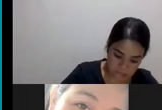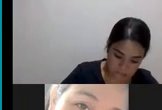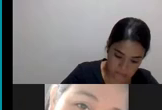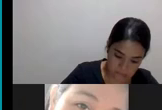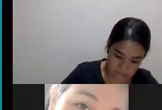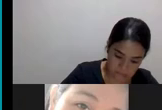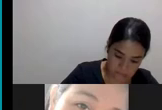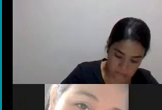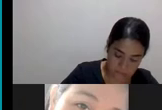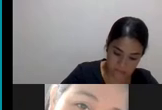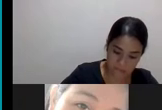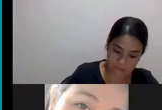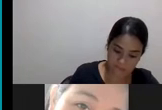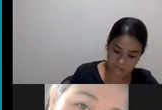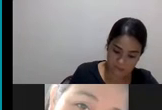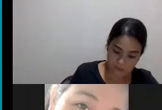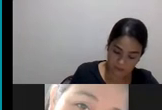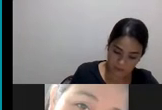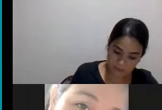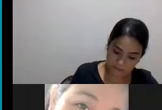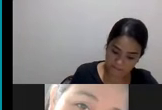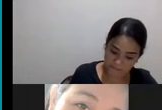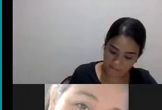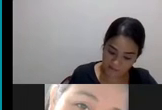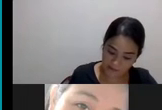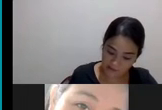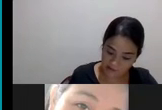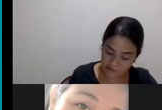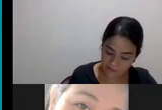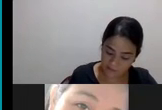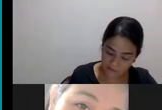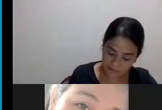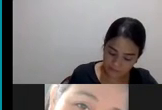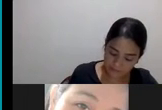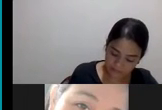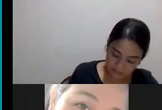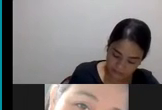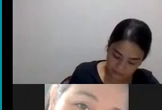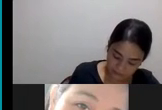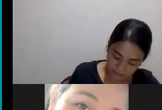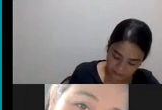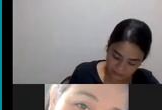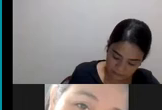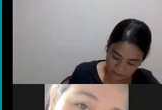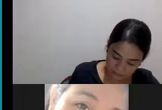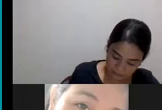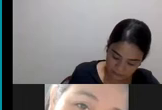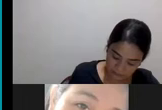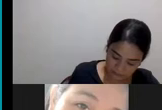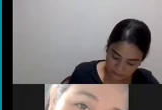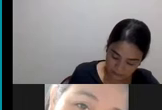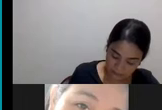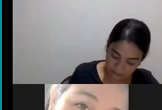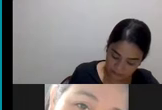está Byron, está Margaret, está Alvarado.